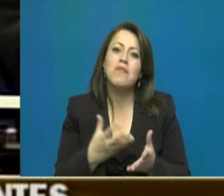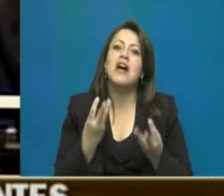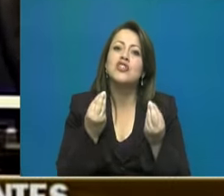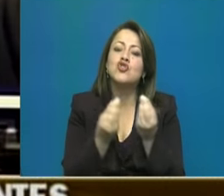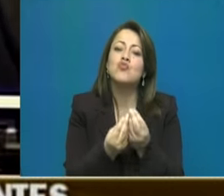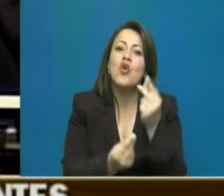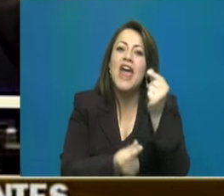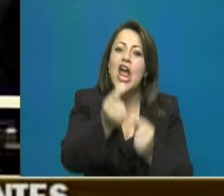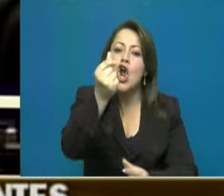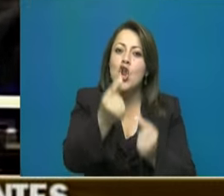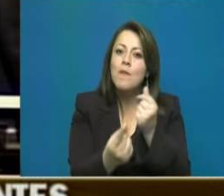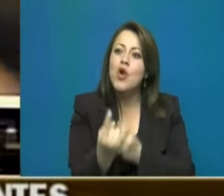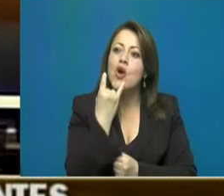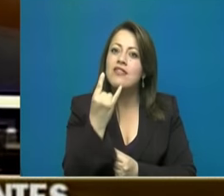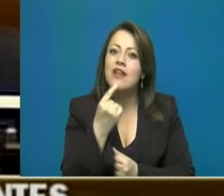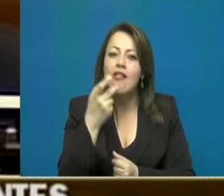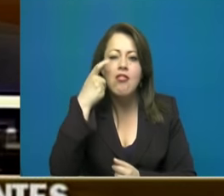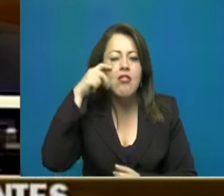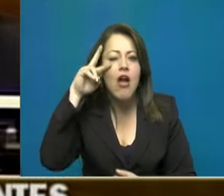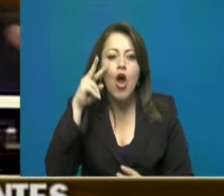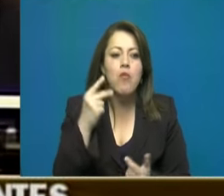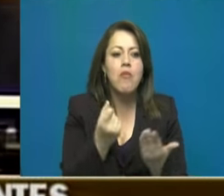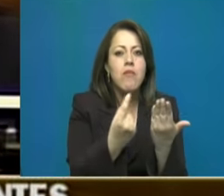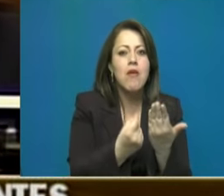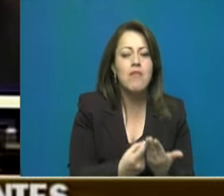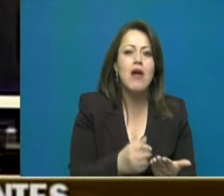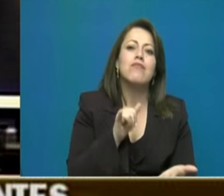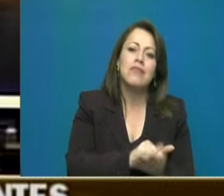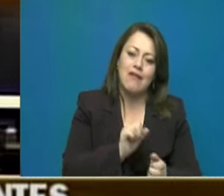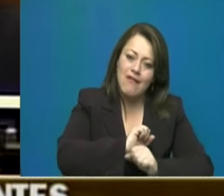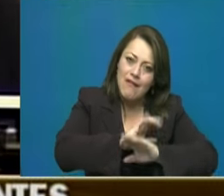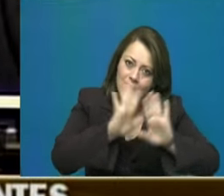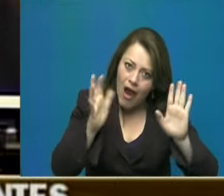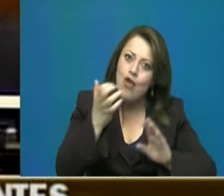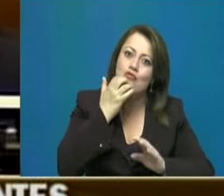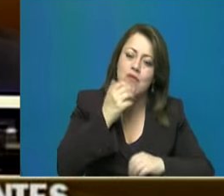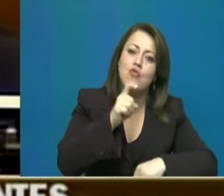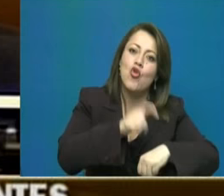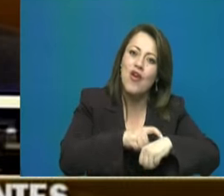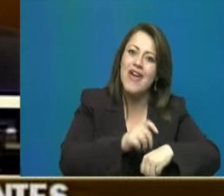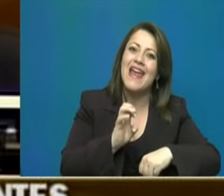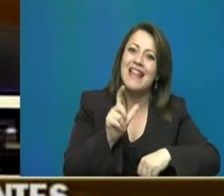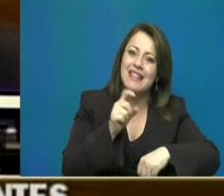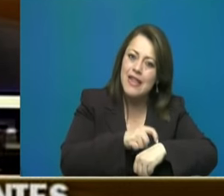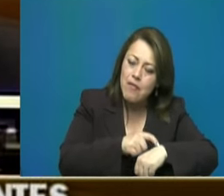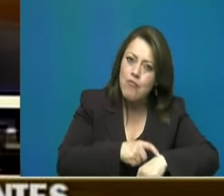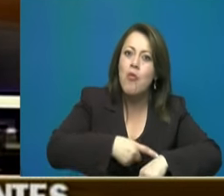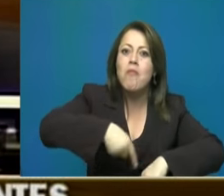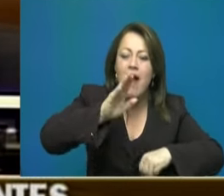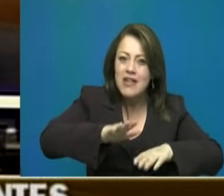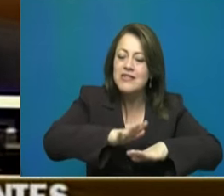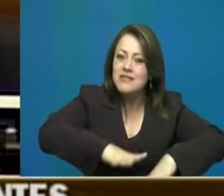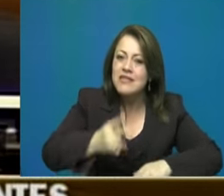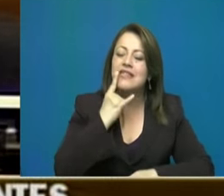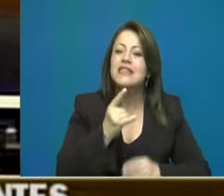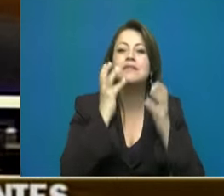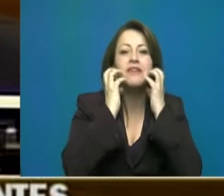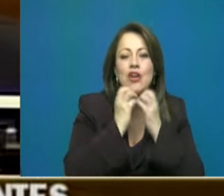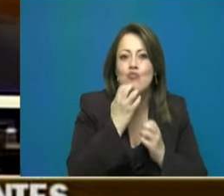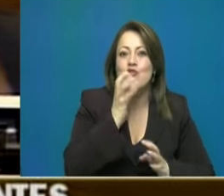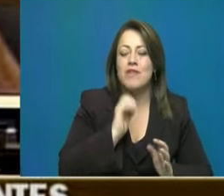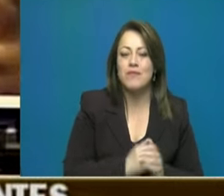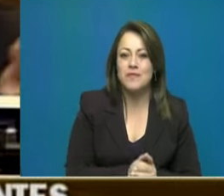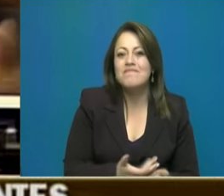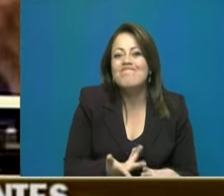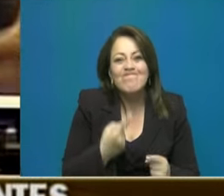Luis Carlos Sarmiento Angulo, que del que tiene que ver el tiempo, pues hay intereses sobre, por ejemplo, los terrenos de la Universidad Nacional en el CAN. Para